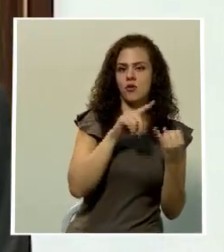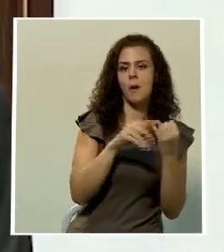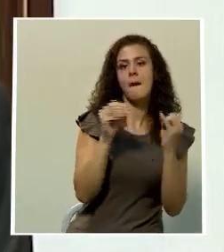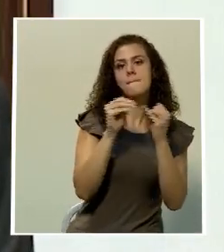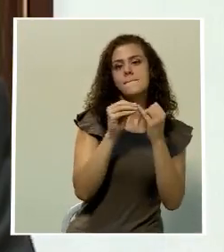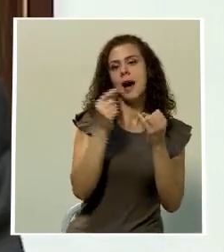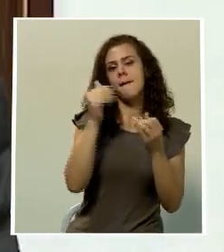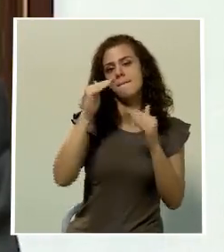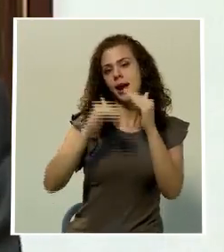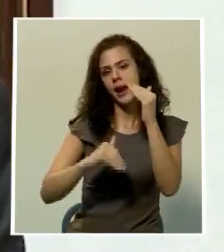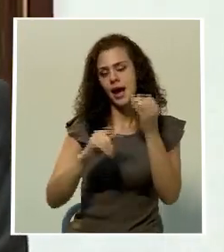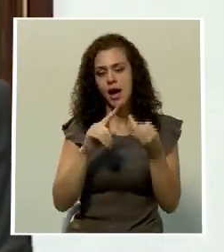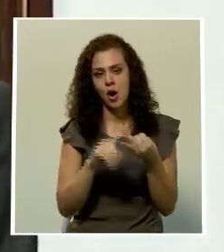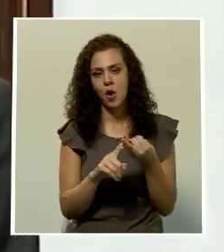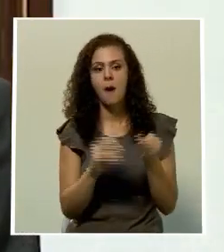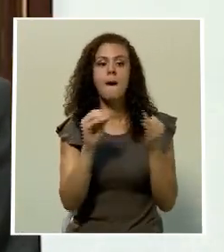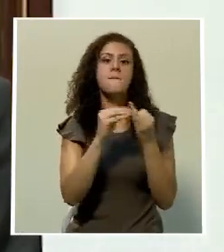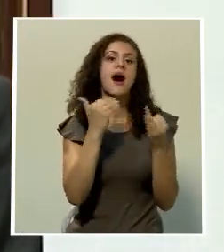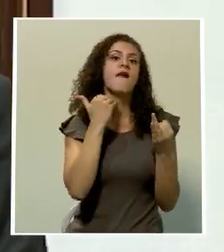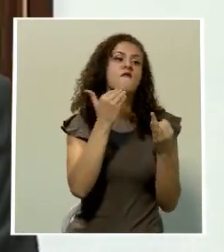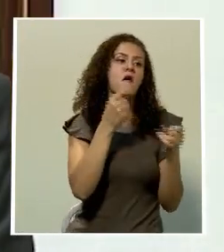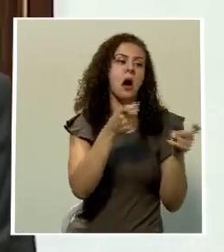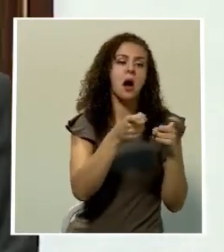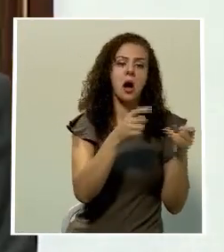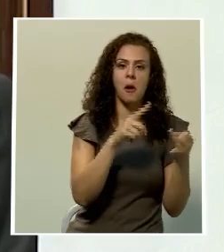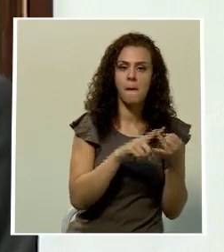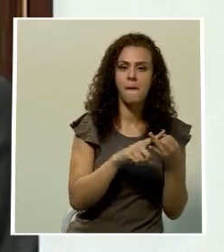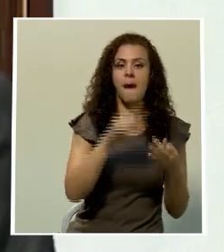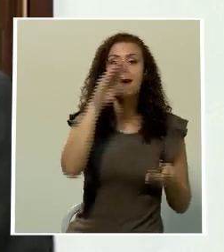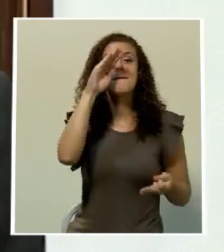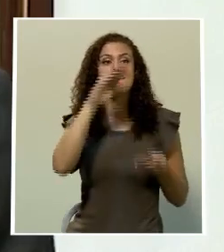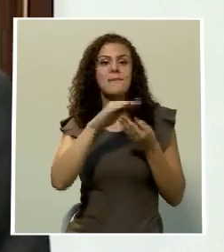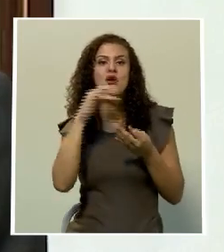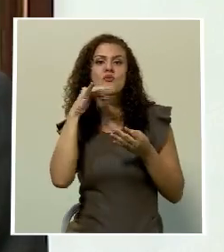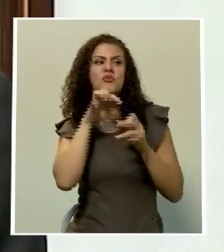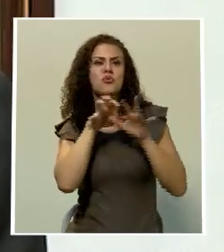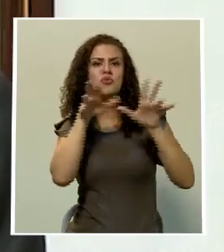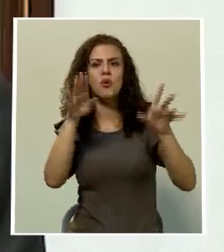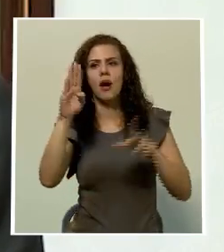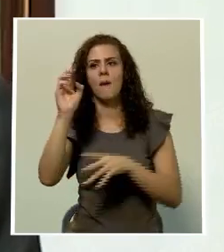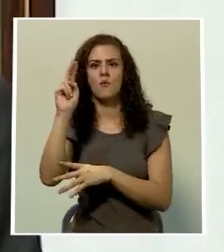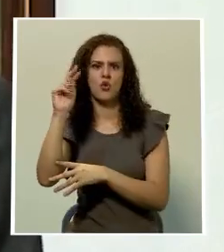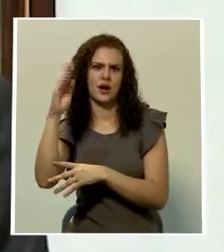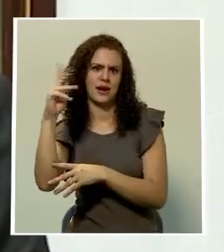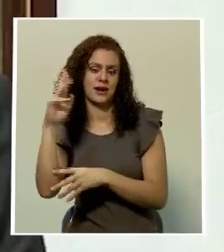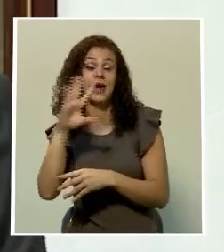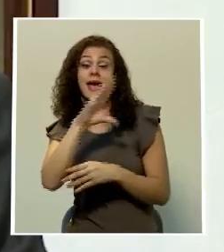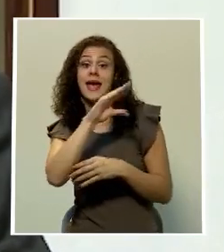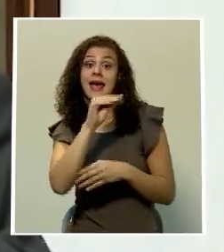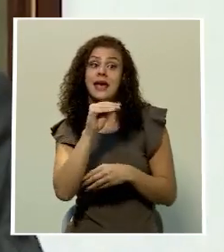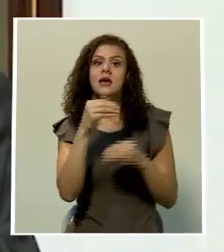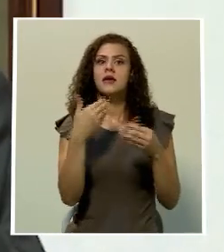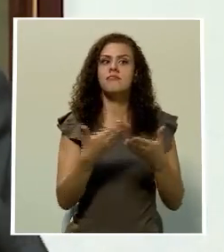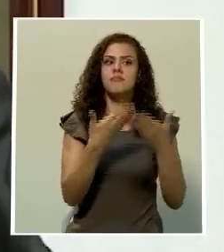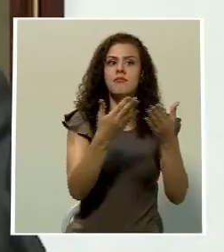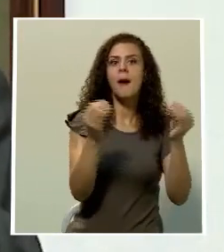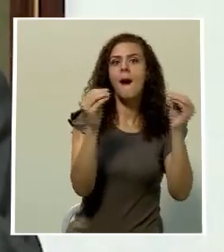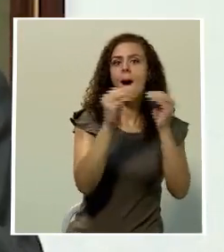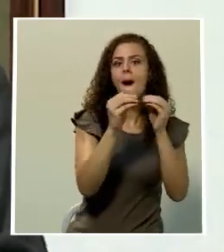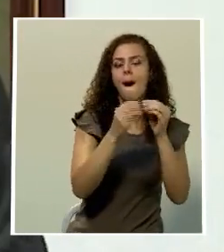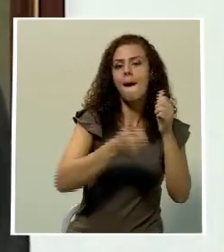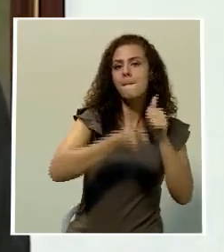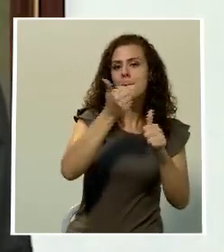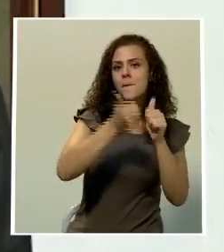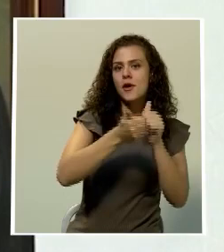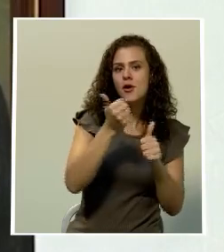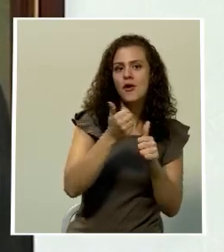más económico, es más fácil de manejar, es menos contaminante que el búnker y por lo tanto generaría muchas